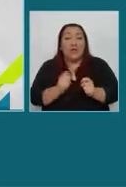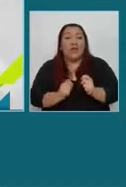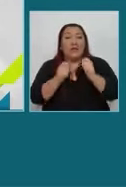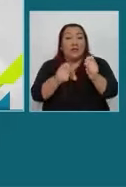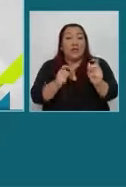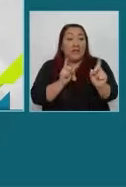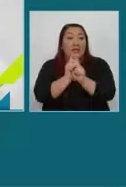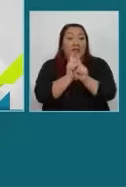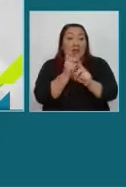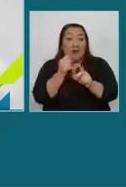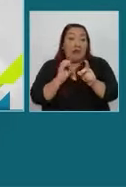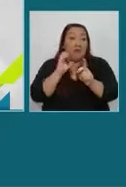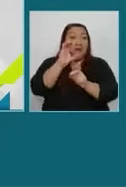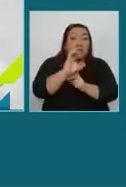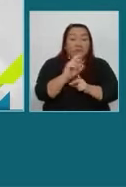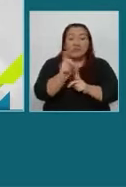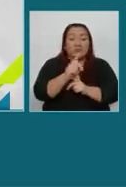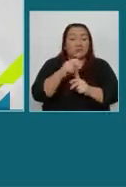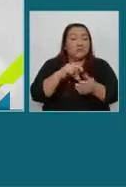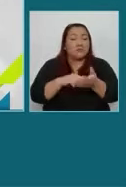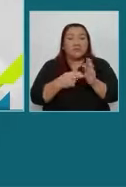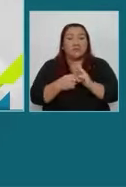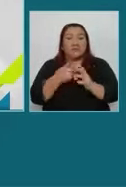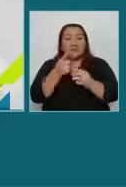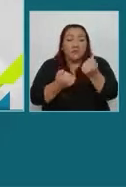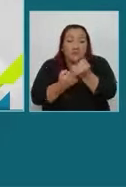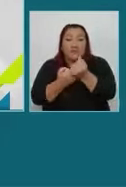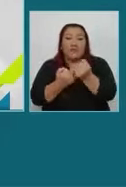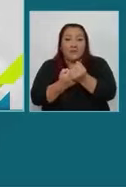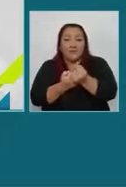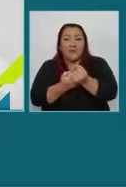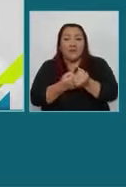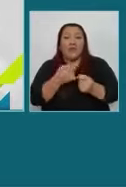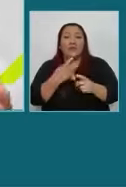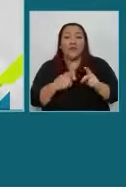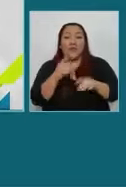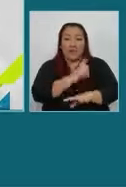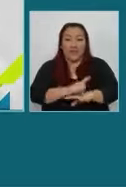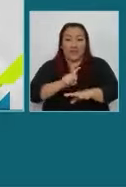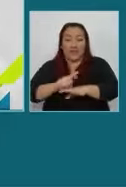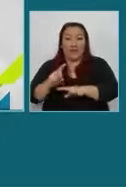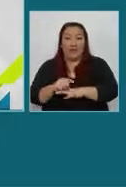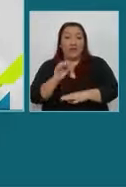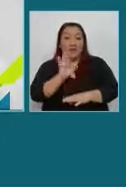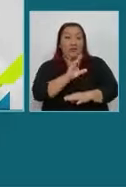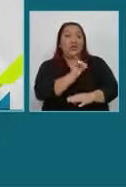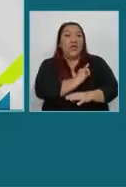de fondos, sino tiene que ver más con el apoyo al desarrollo de la